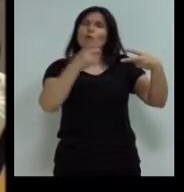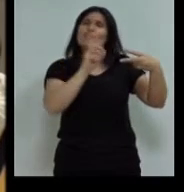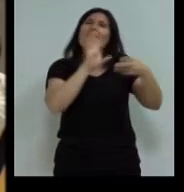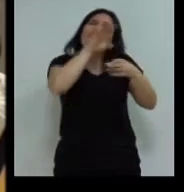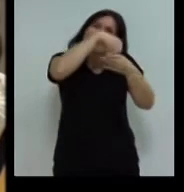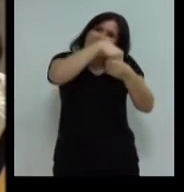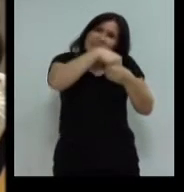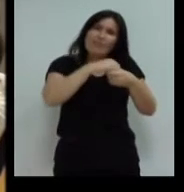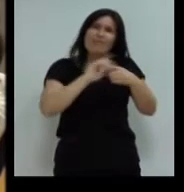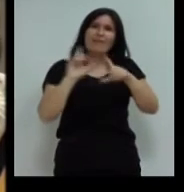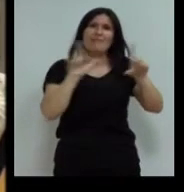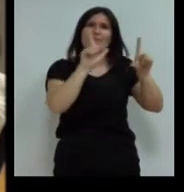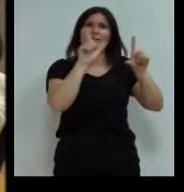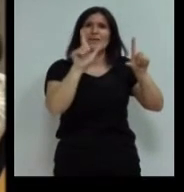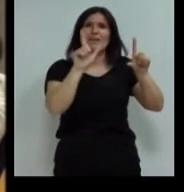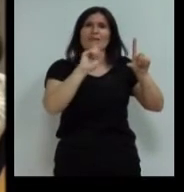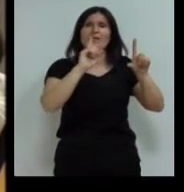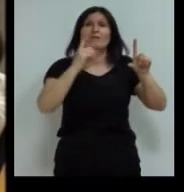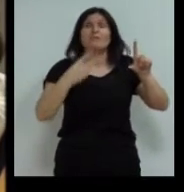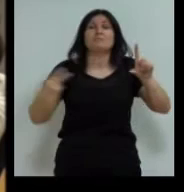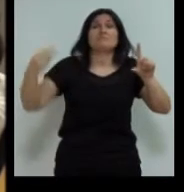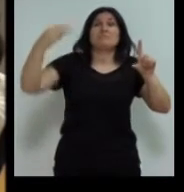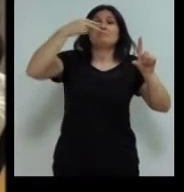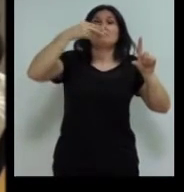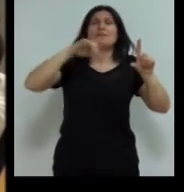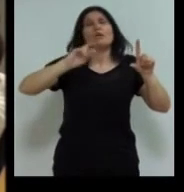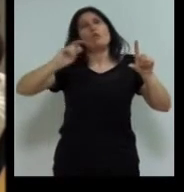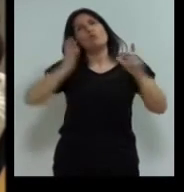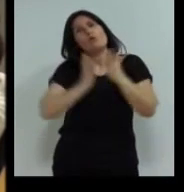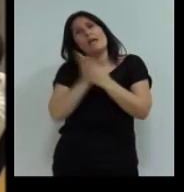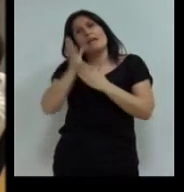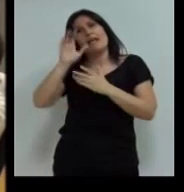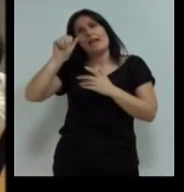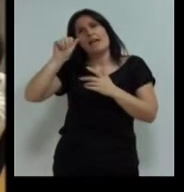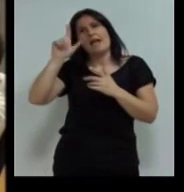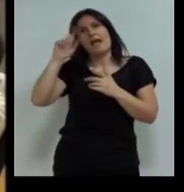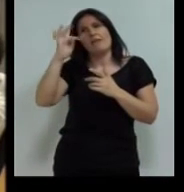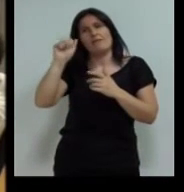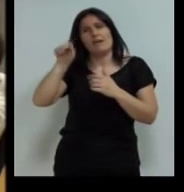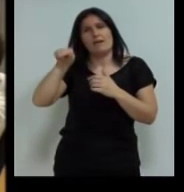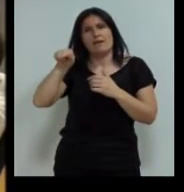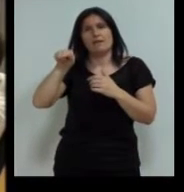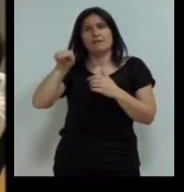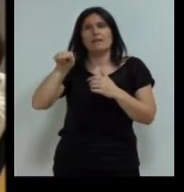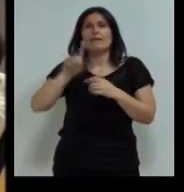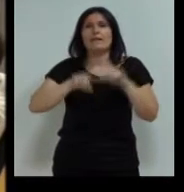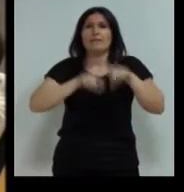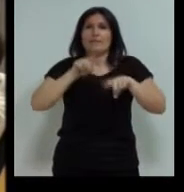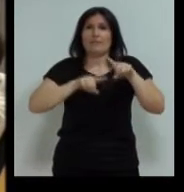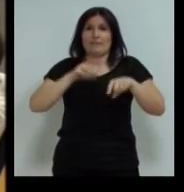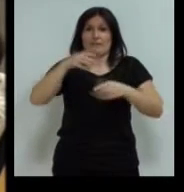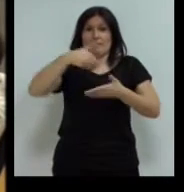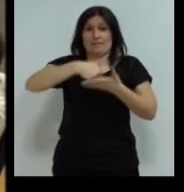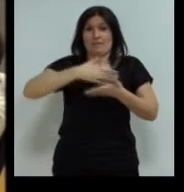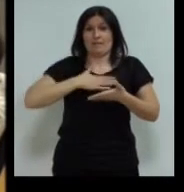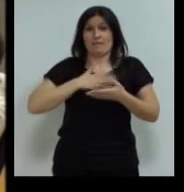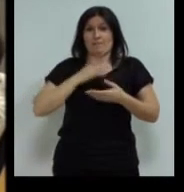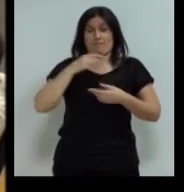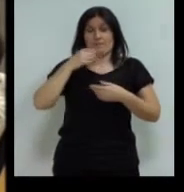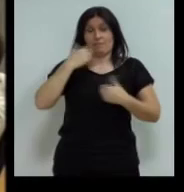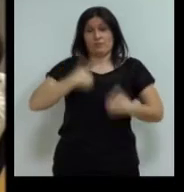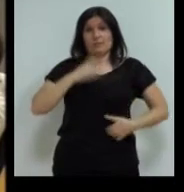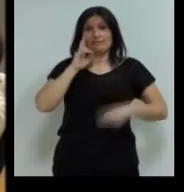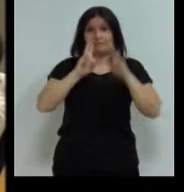película, sino que salen volando sobre la película en Canal Alfa, salen volando sobre la película a petición del espectador o del